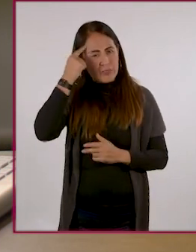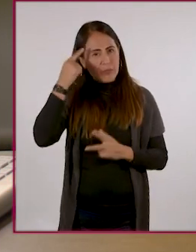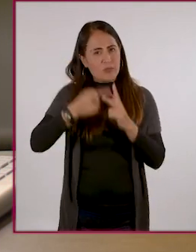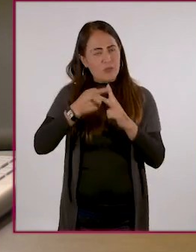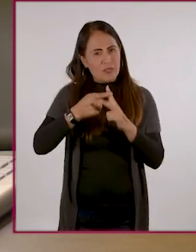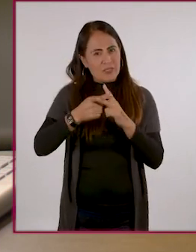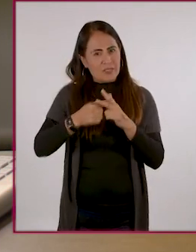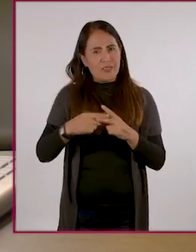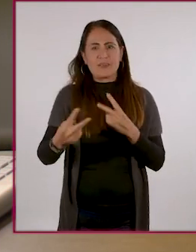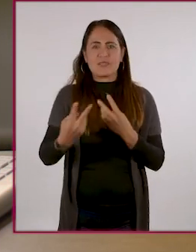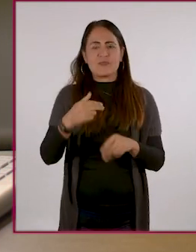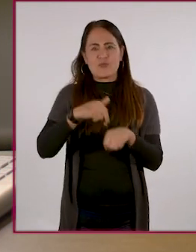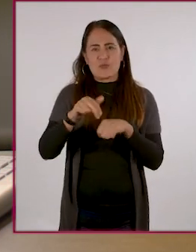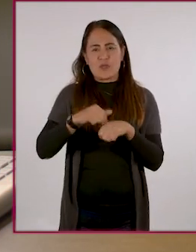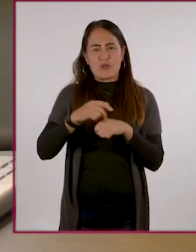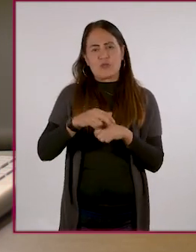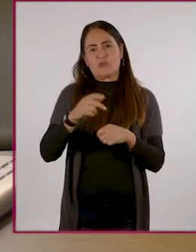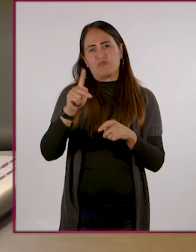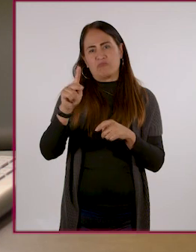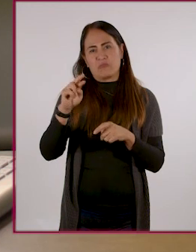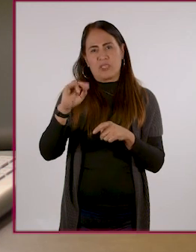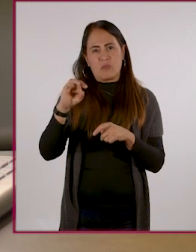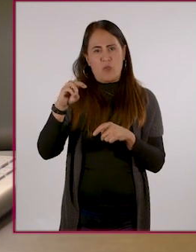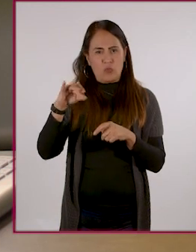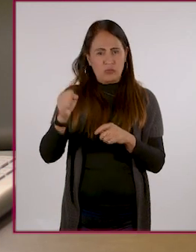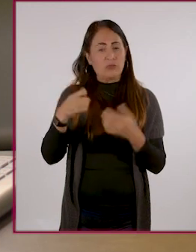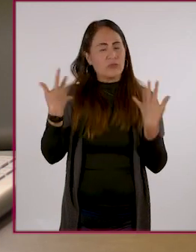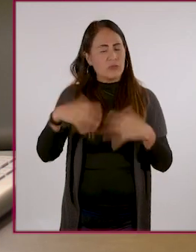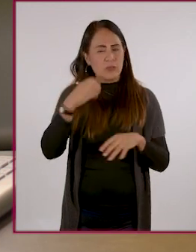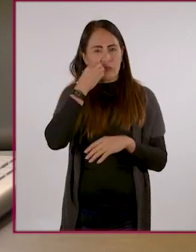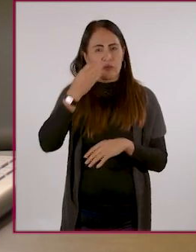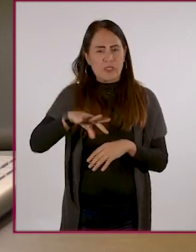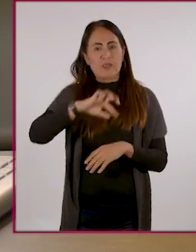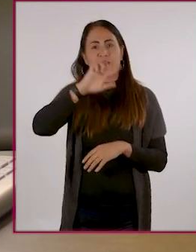mucho. A continuación, pensamiento matemático, cigarras